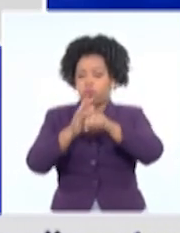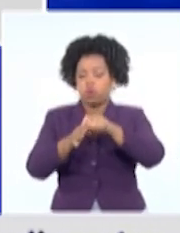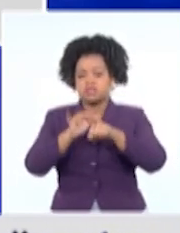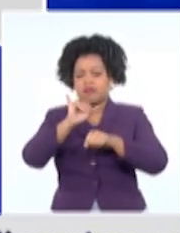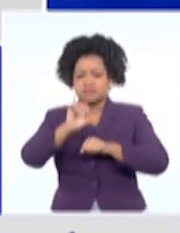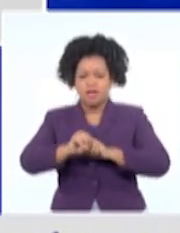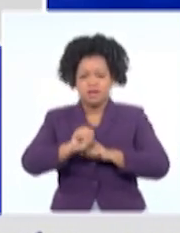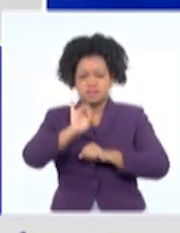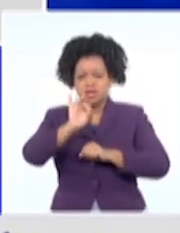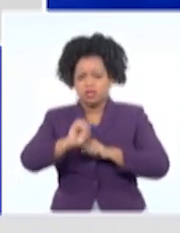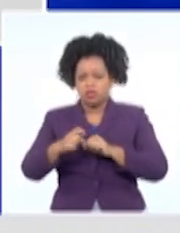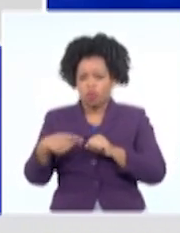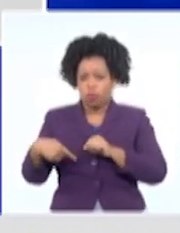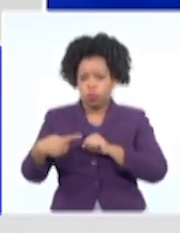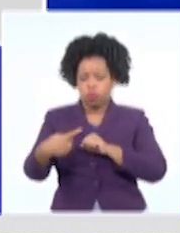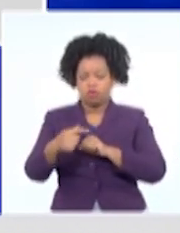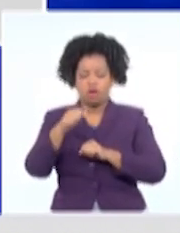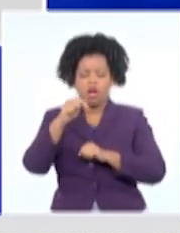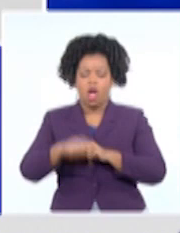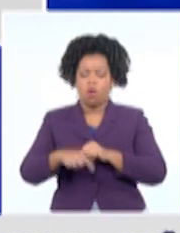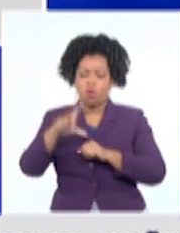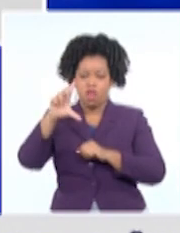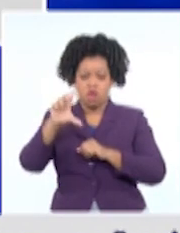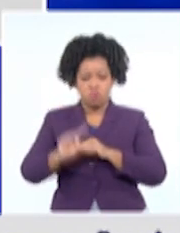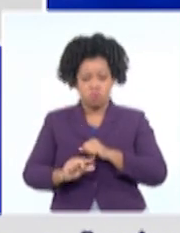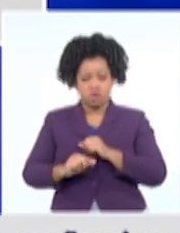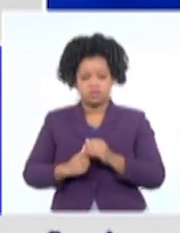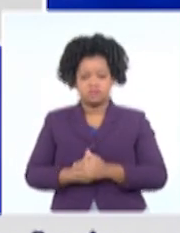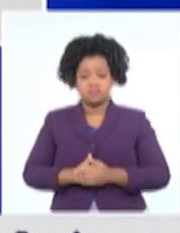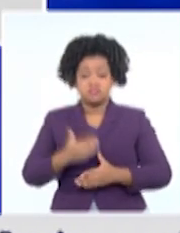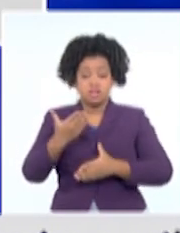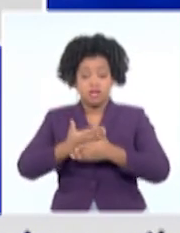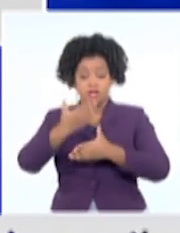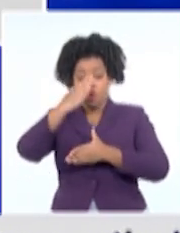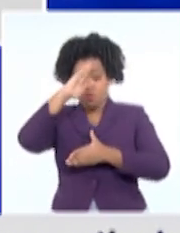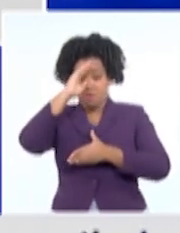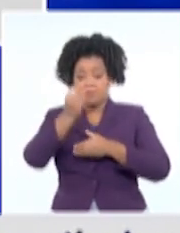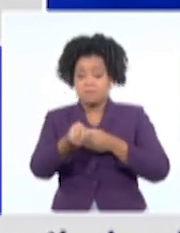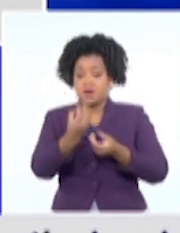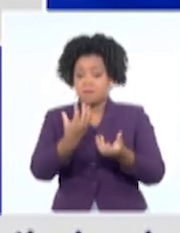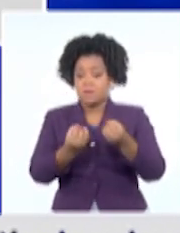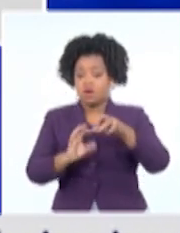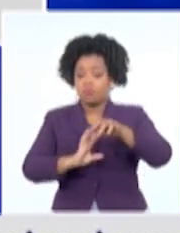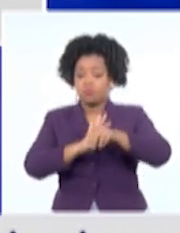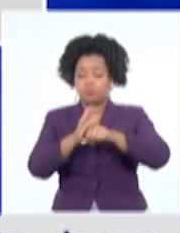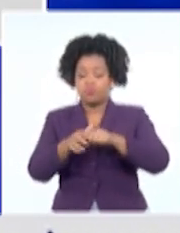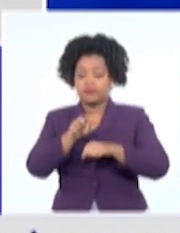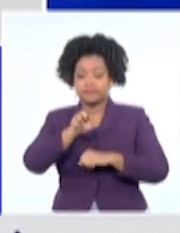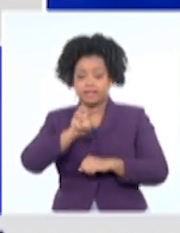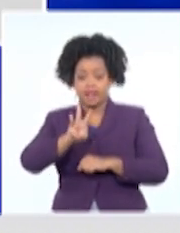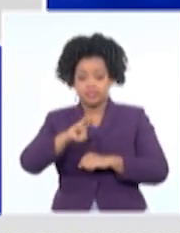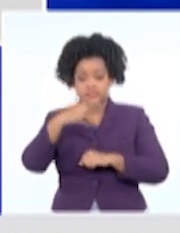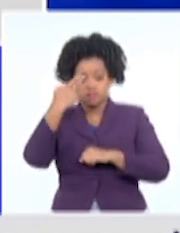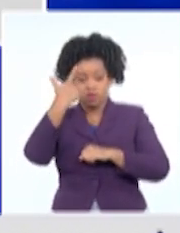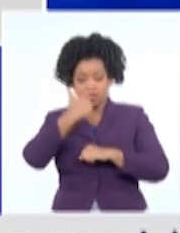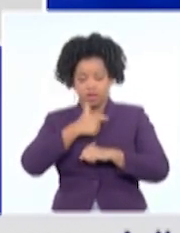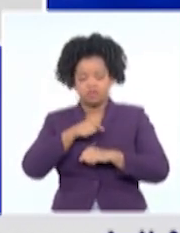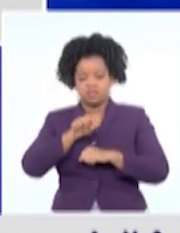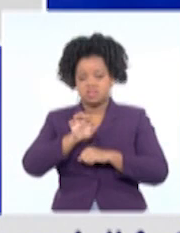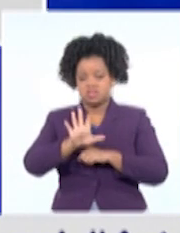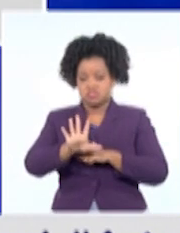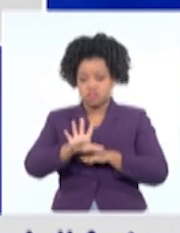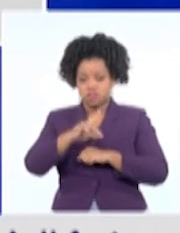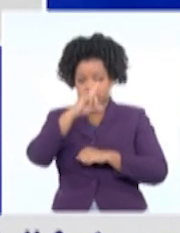momento determinado. Santiago de Cuba con 13, la cifra mayor. Ciego de Ávila 5, Santi